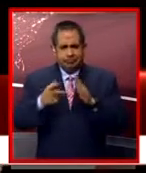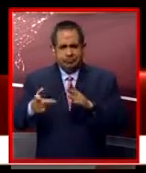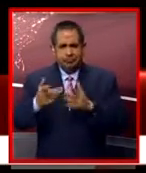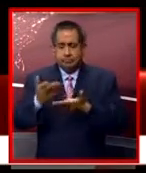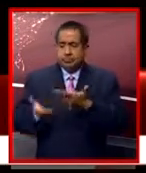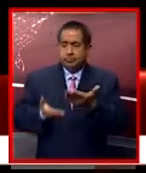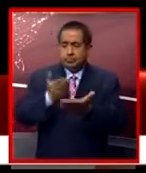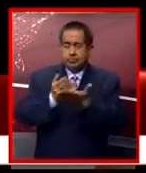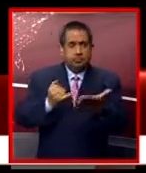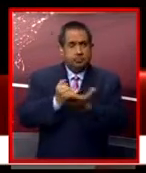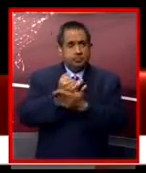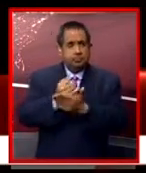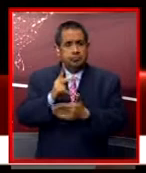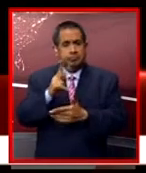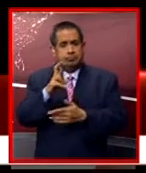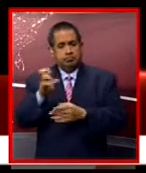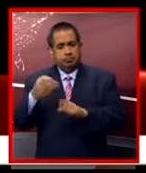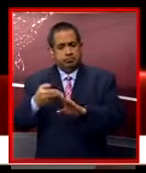anteproyecto de dictamen